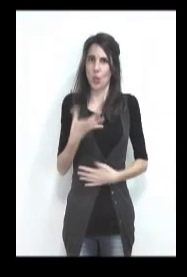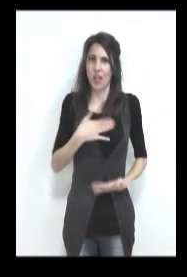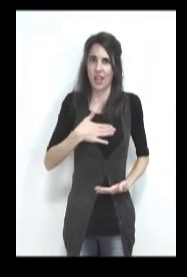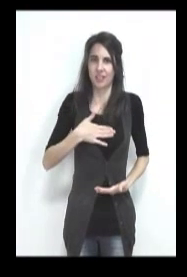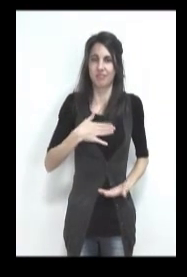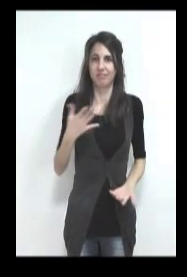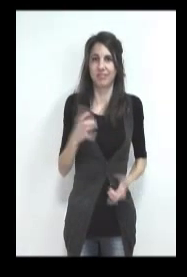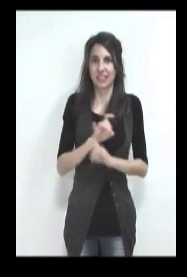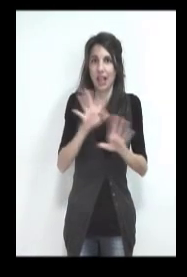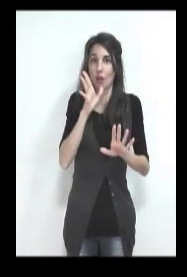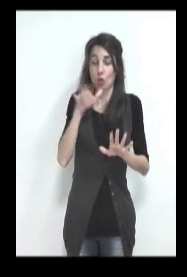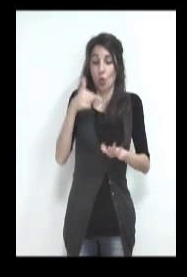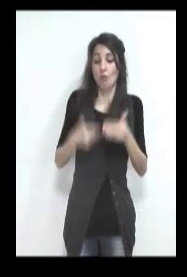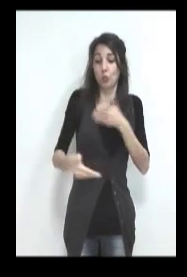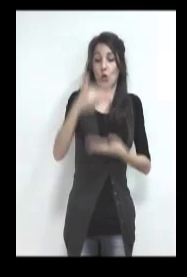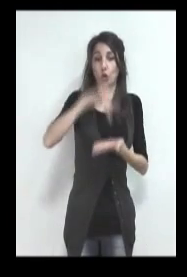ahí en cualquier momento. Entonces,